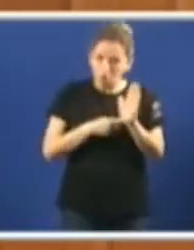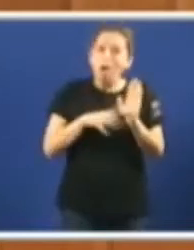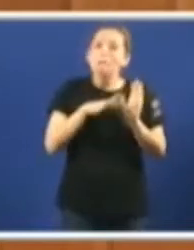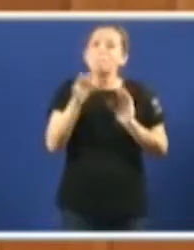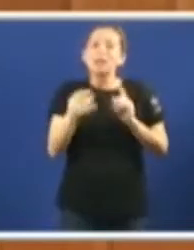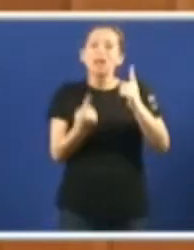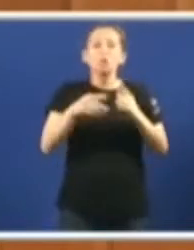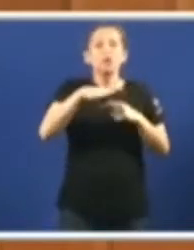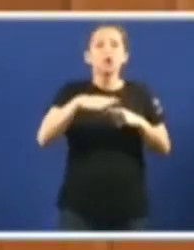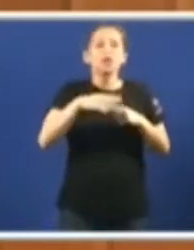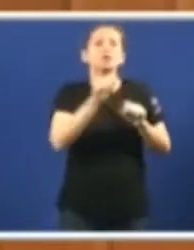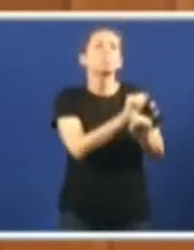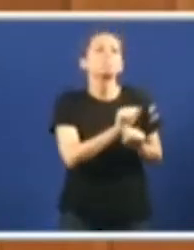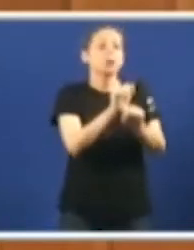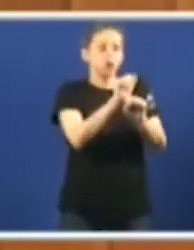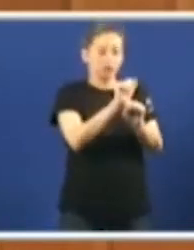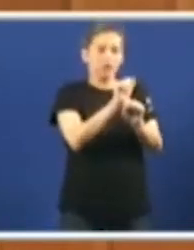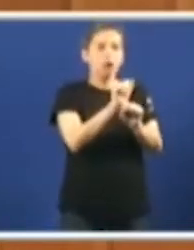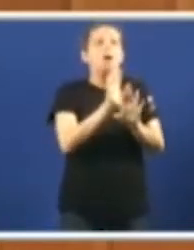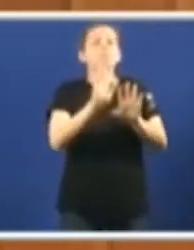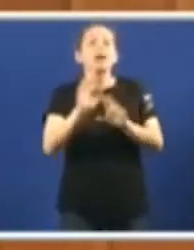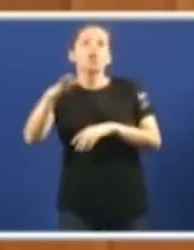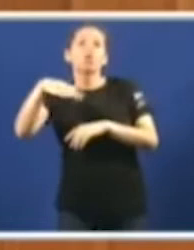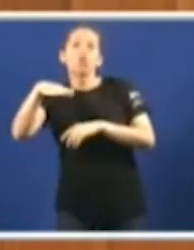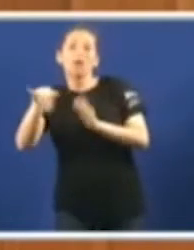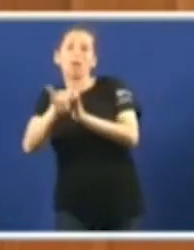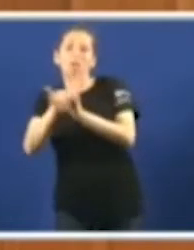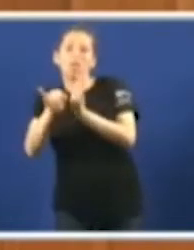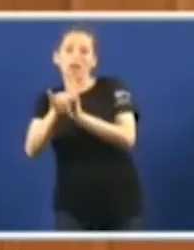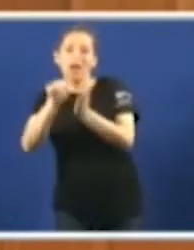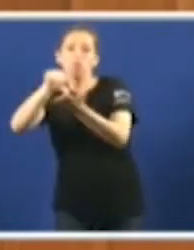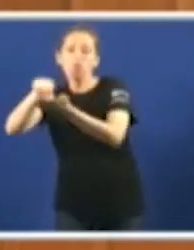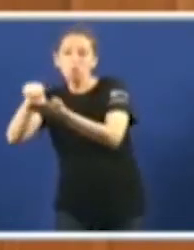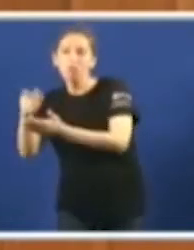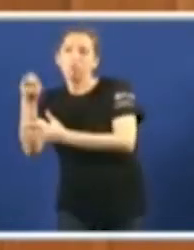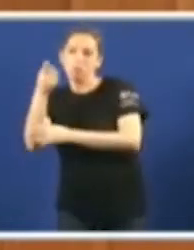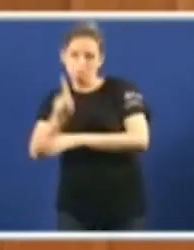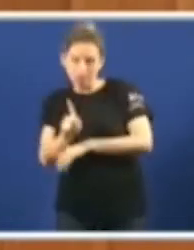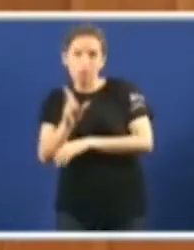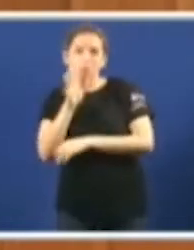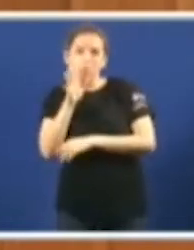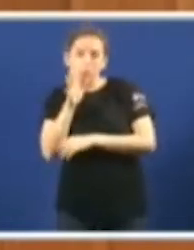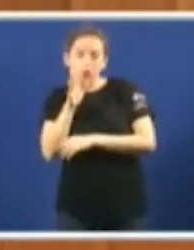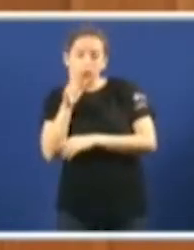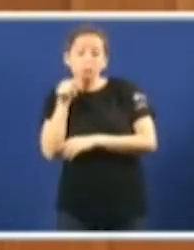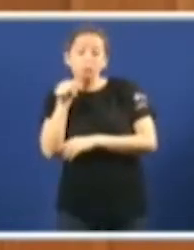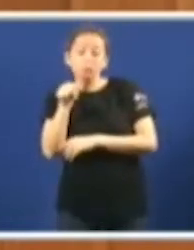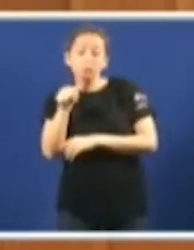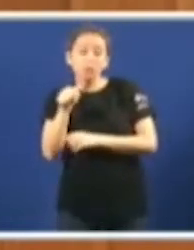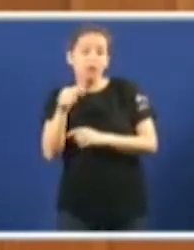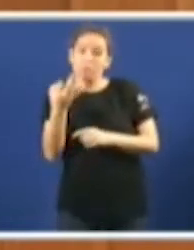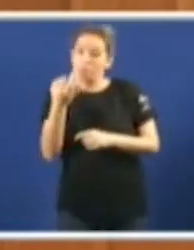apiarios, pero tamén hai que protexer as zonas periurbanas para este control poboacional que debe ser o noso fin no medio